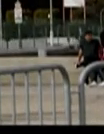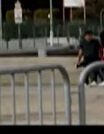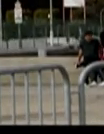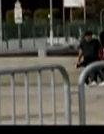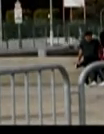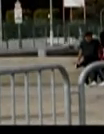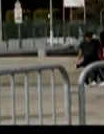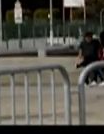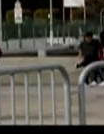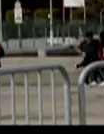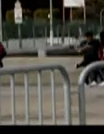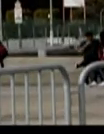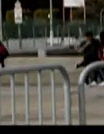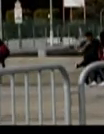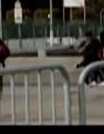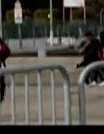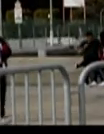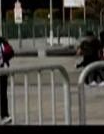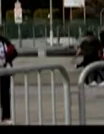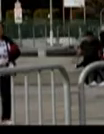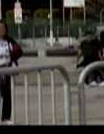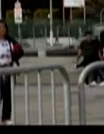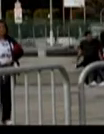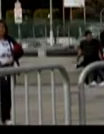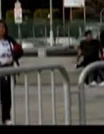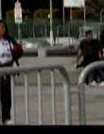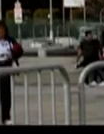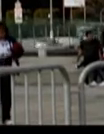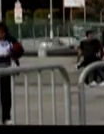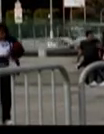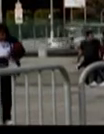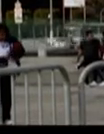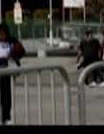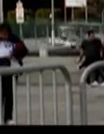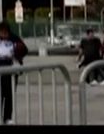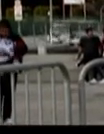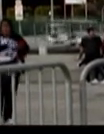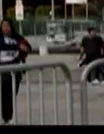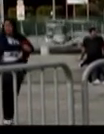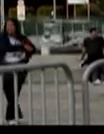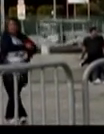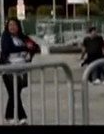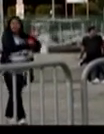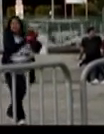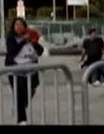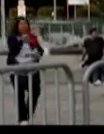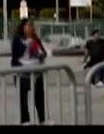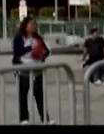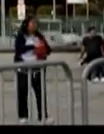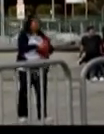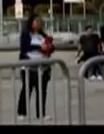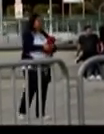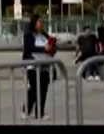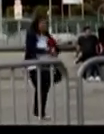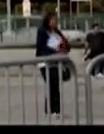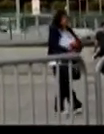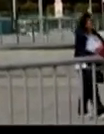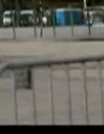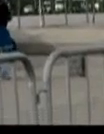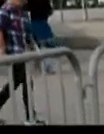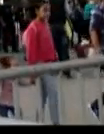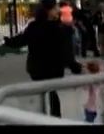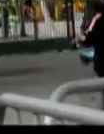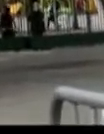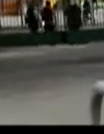y que en estos momentos cambió de sede y se encuentra en la ciudad de Panamá. Correcto. Vamos a dar un poco el giro a la cámara, si me